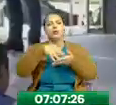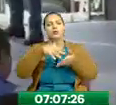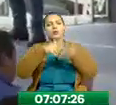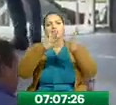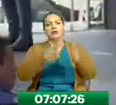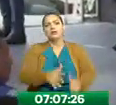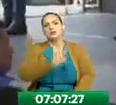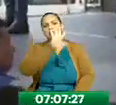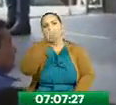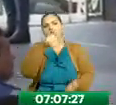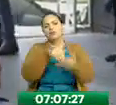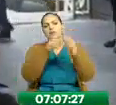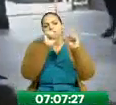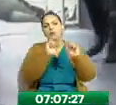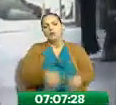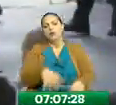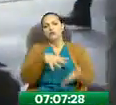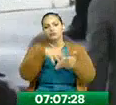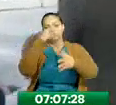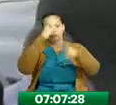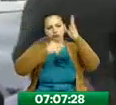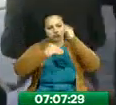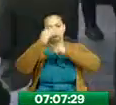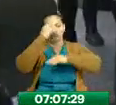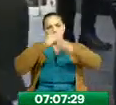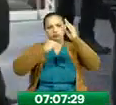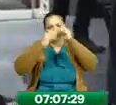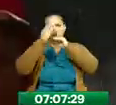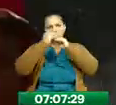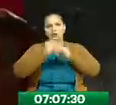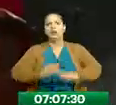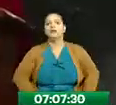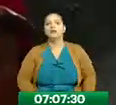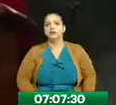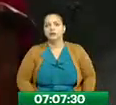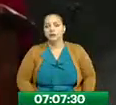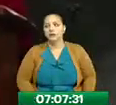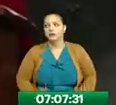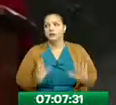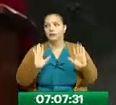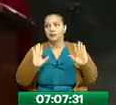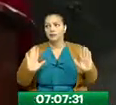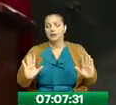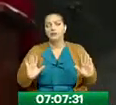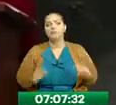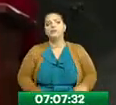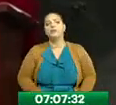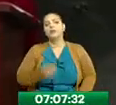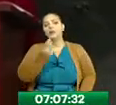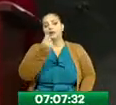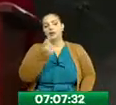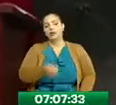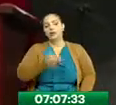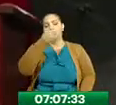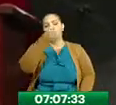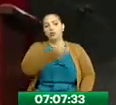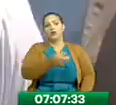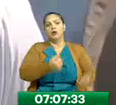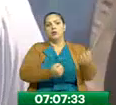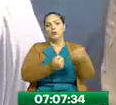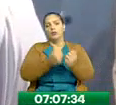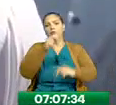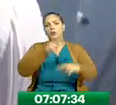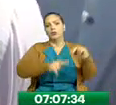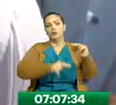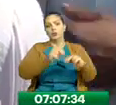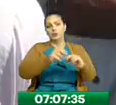universidad. Luego se dirigió hasta el cantón Colta. Aquí se entregó recursos para el sector productivo de la provincia de Chimborazo. El evento